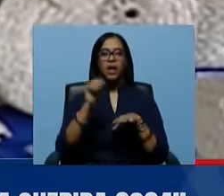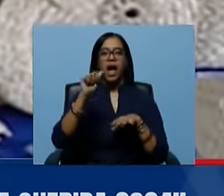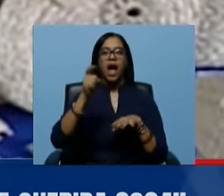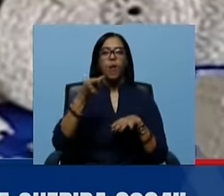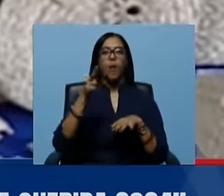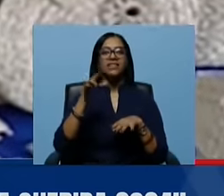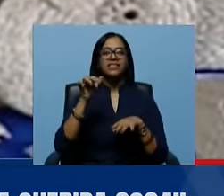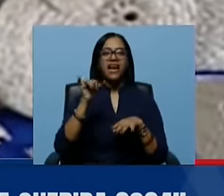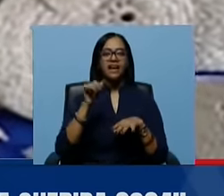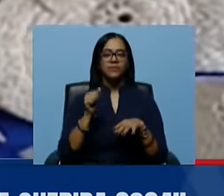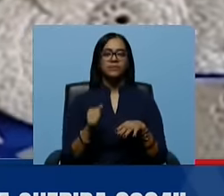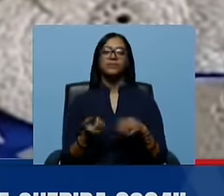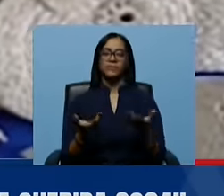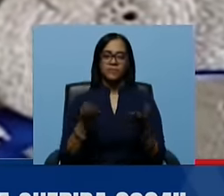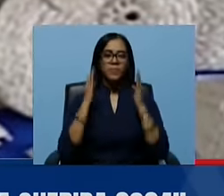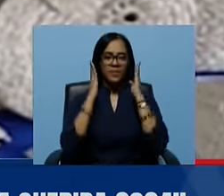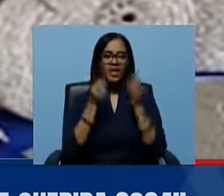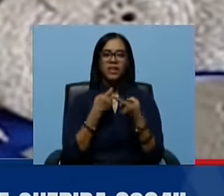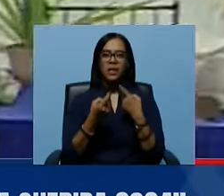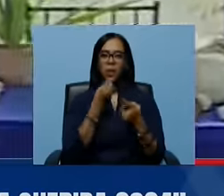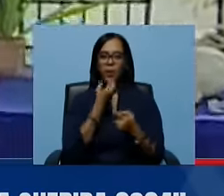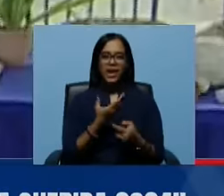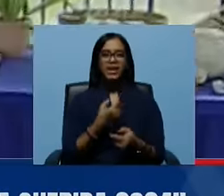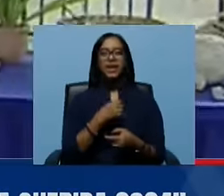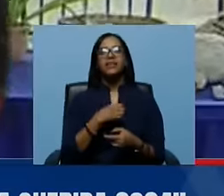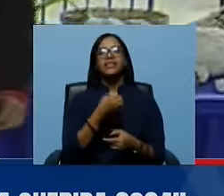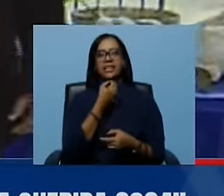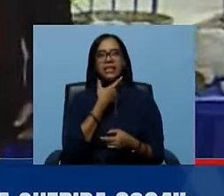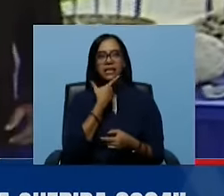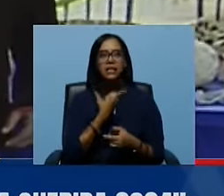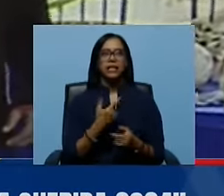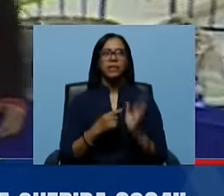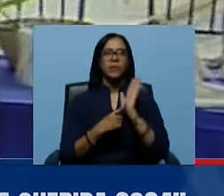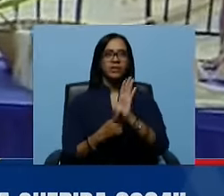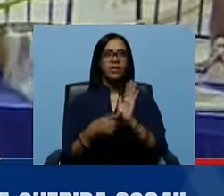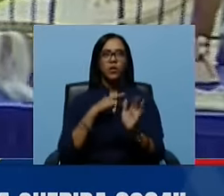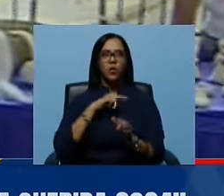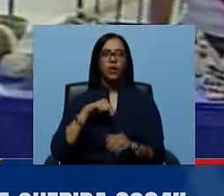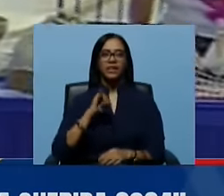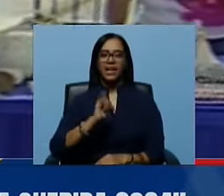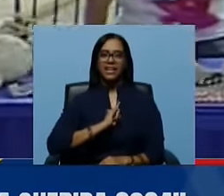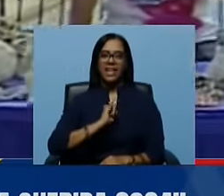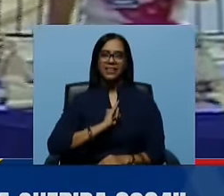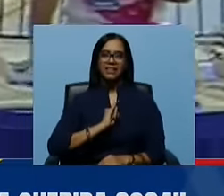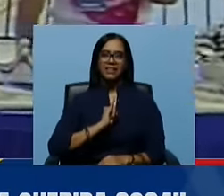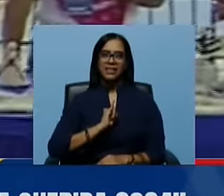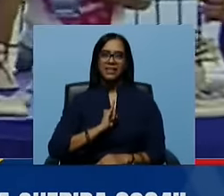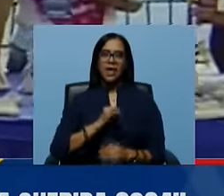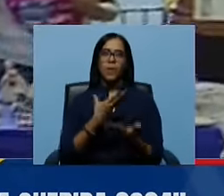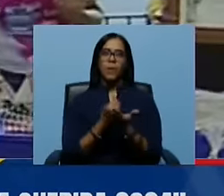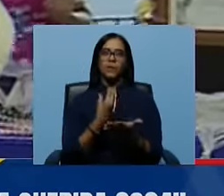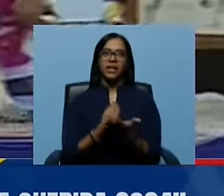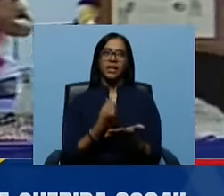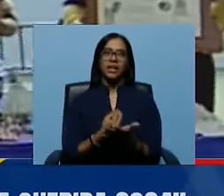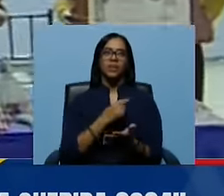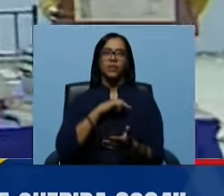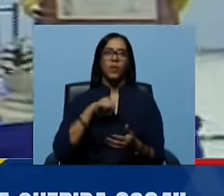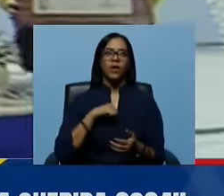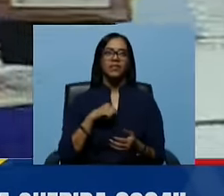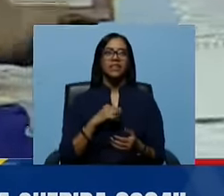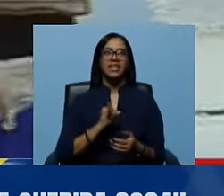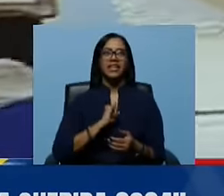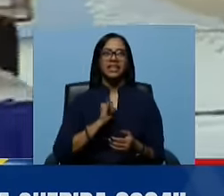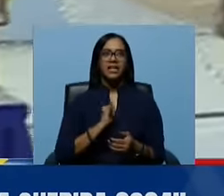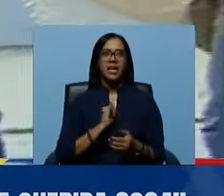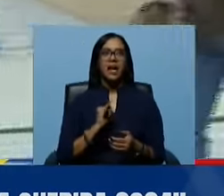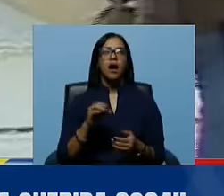ese epicentro de las cosas buenas, bonitas, que estamos resaltando como parte de nuestra identidad monaguense, nuestra identidad oriental, de